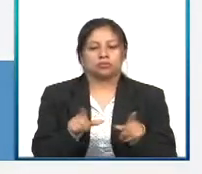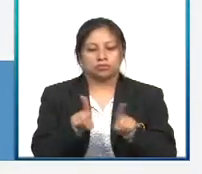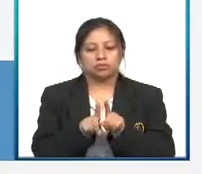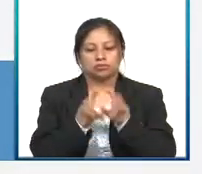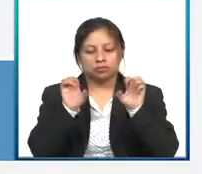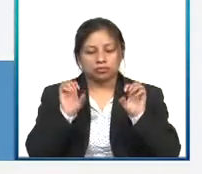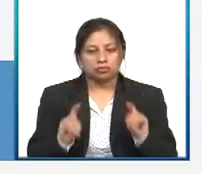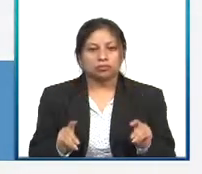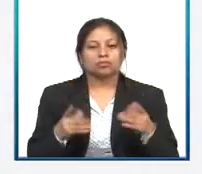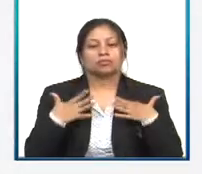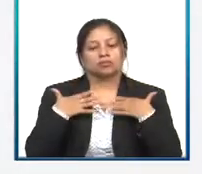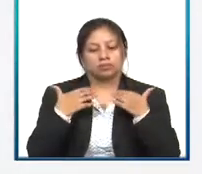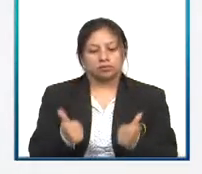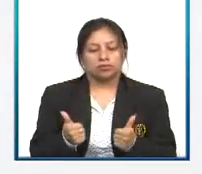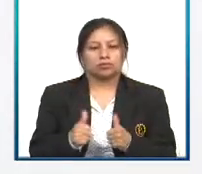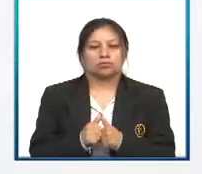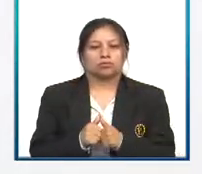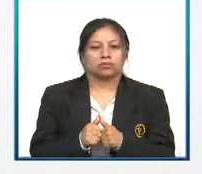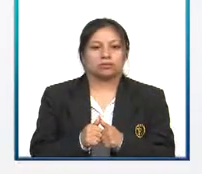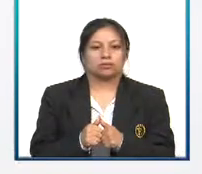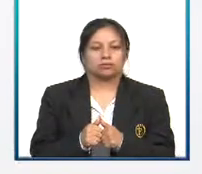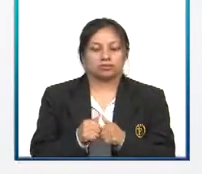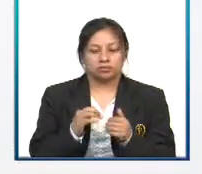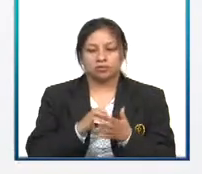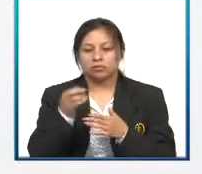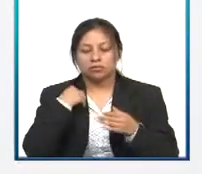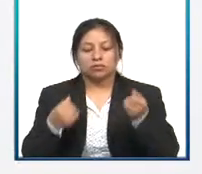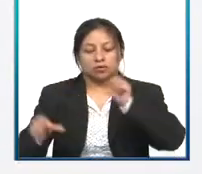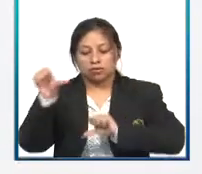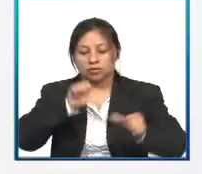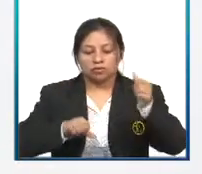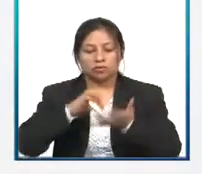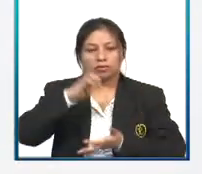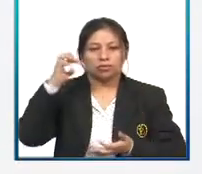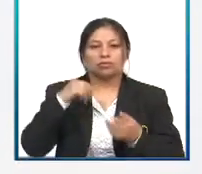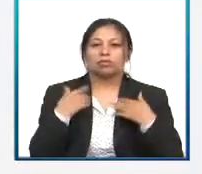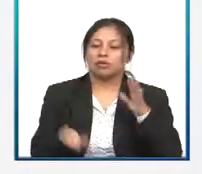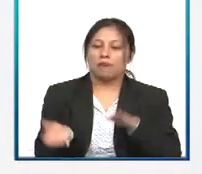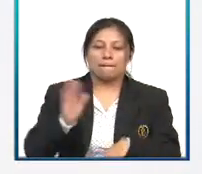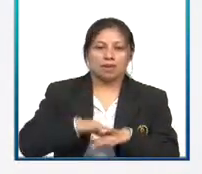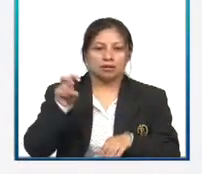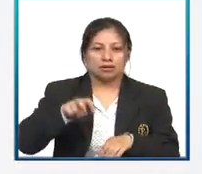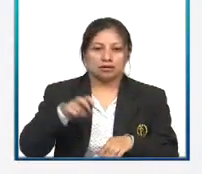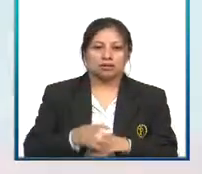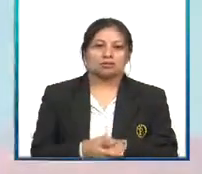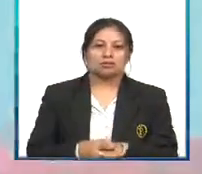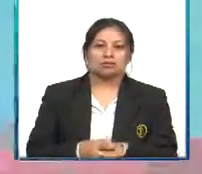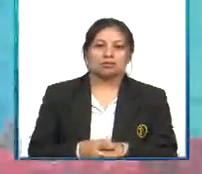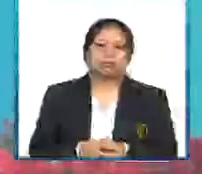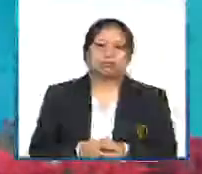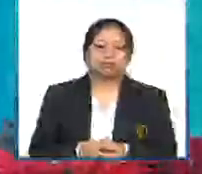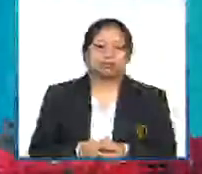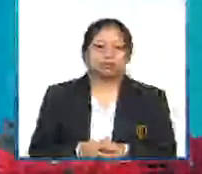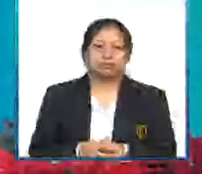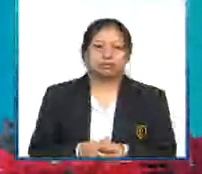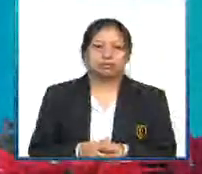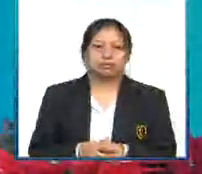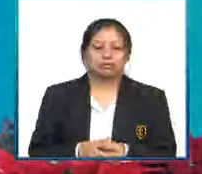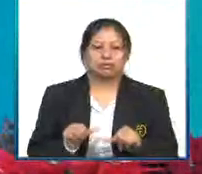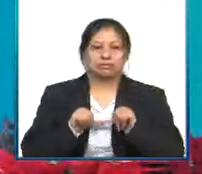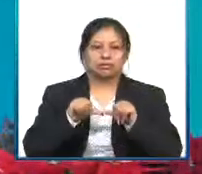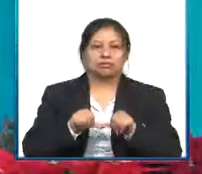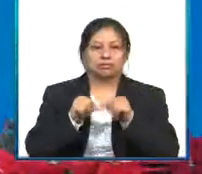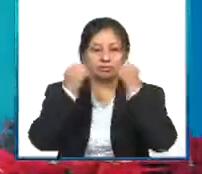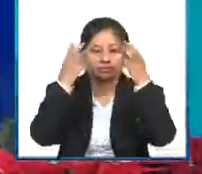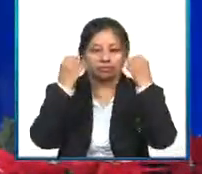en educación, en salud, en el progreso científico de nuestro país, que eso es lo que más necesitamos.